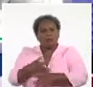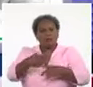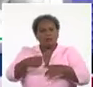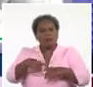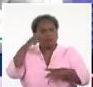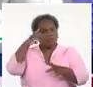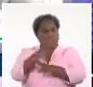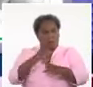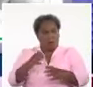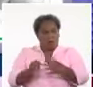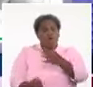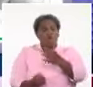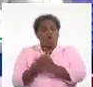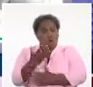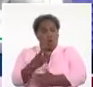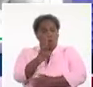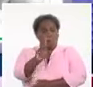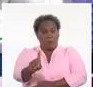en